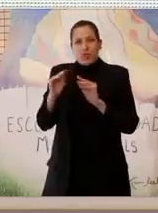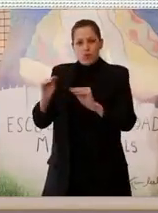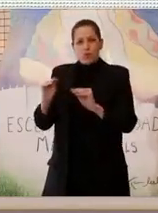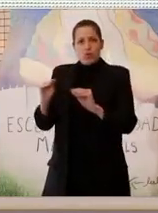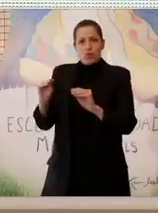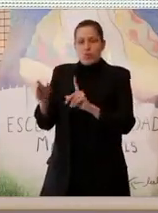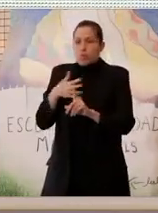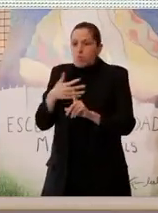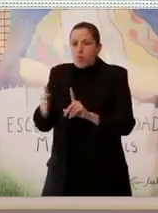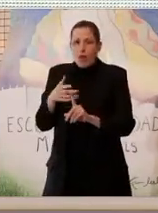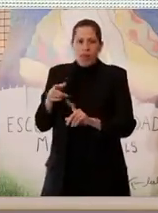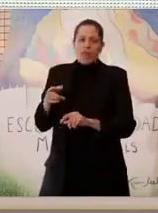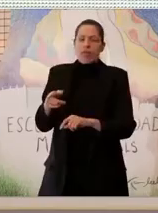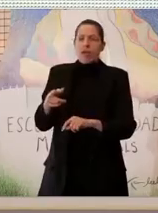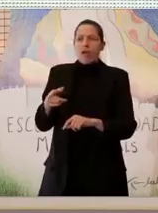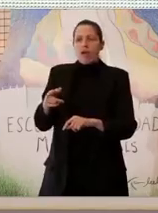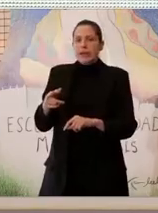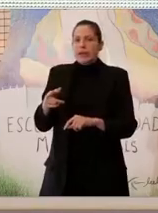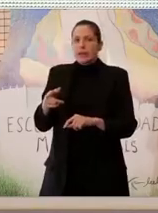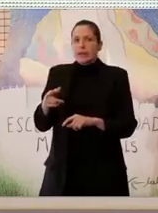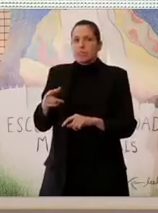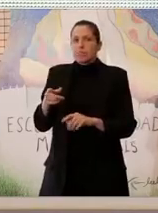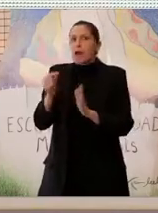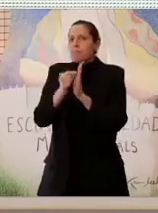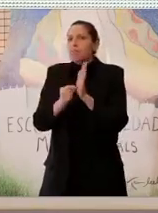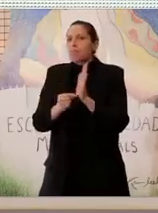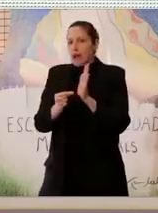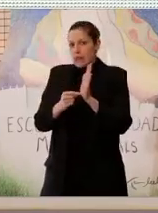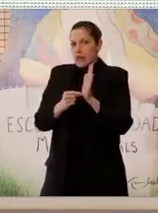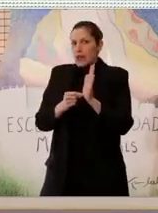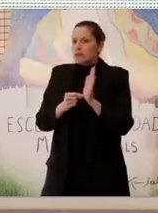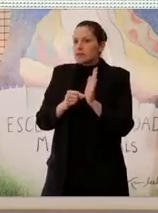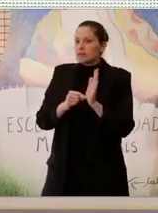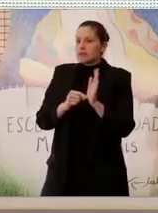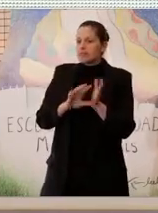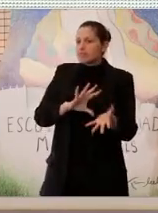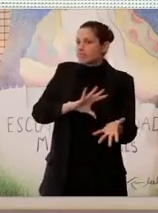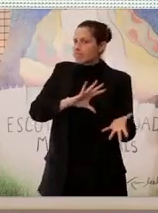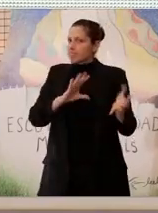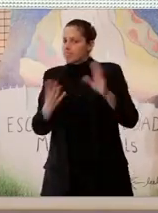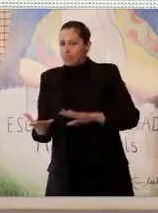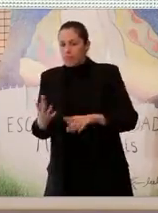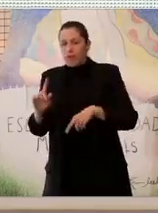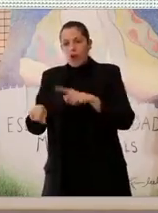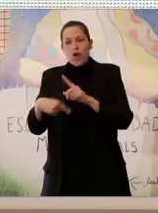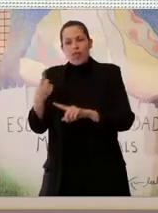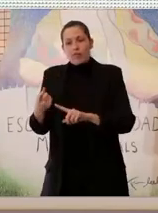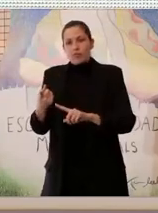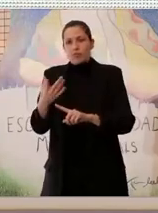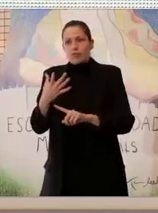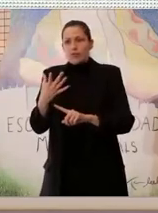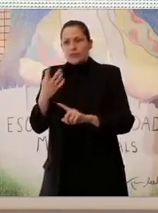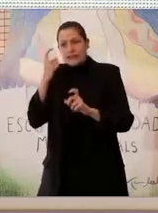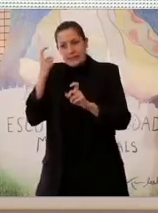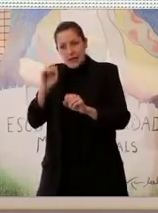hemos adoptado, pese a saber que luego esas órdenes de alejamiento pues nos plantean muchísimos problemas, pero nosotras a efectos de protección pues las hemos